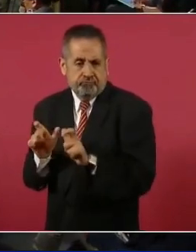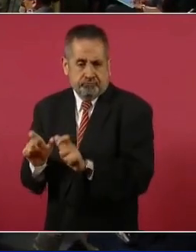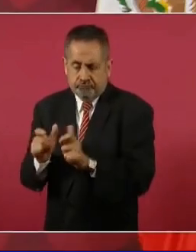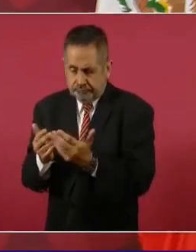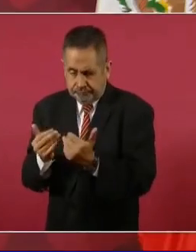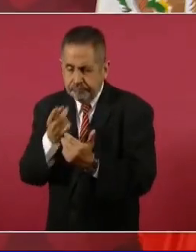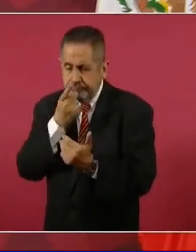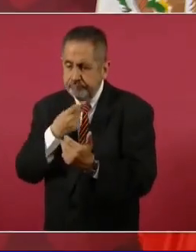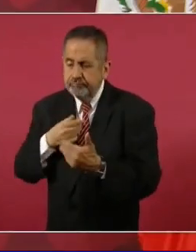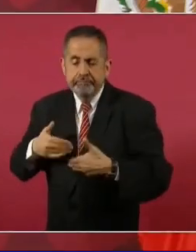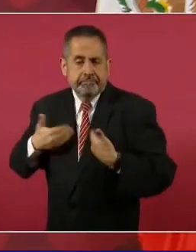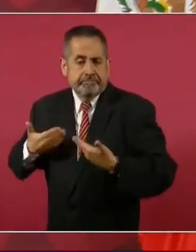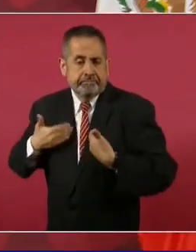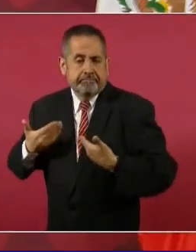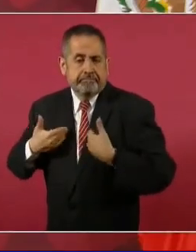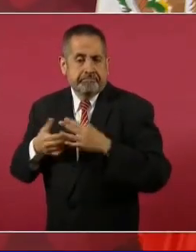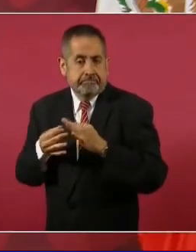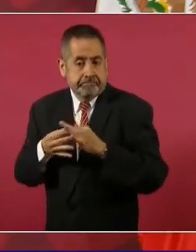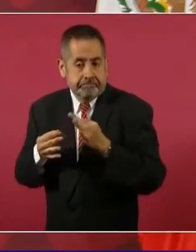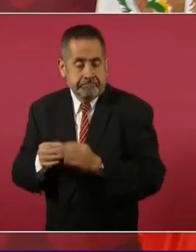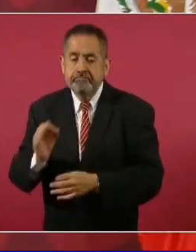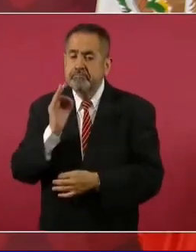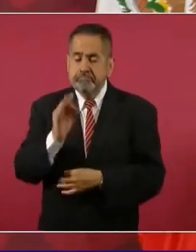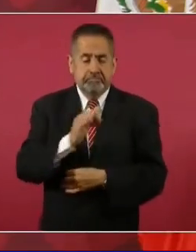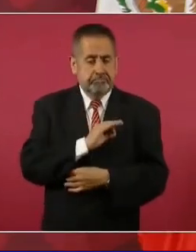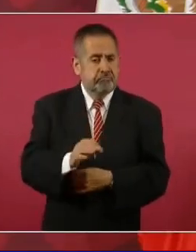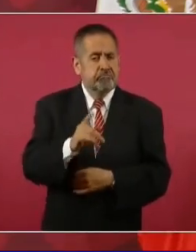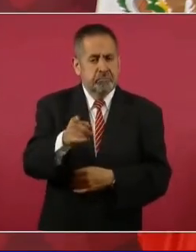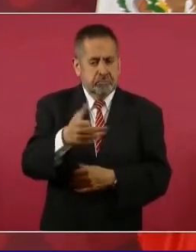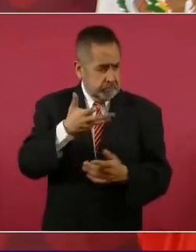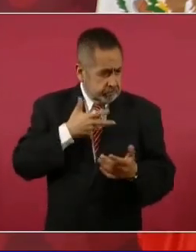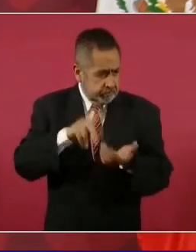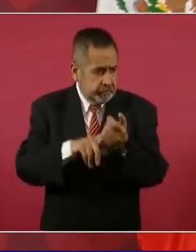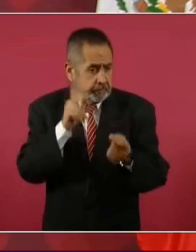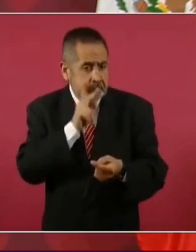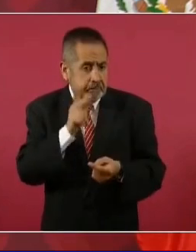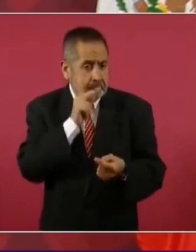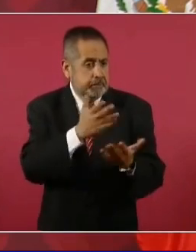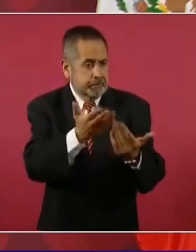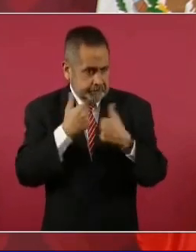sigue abierta esa posibilidad, quienes tengan más pruebas,